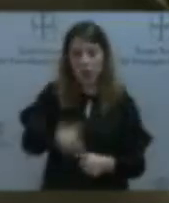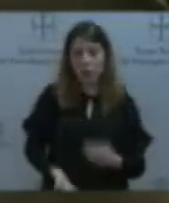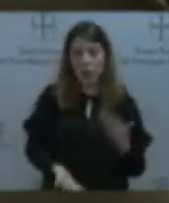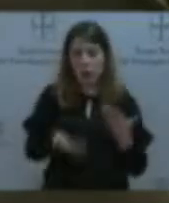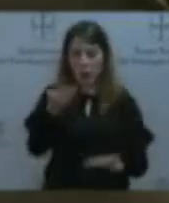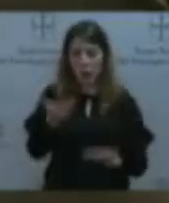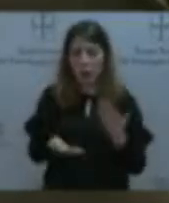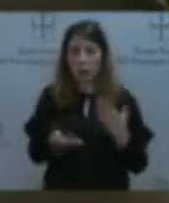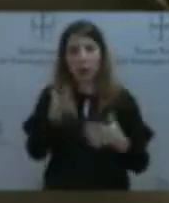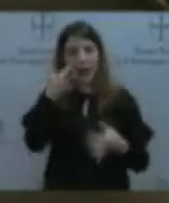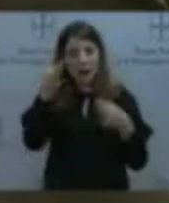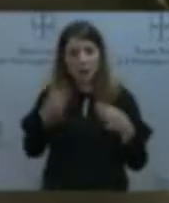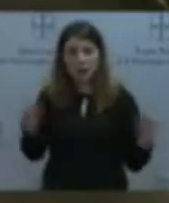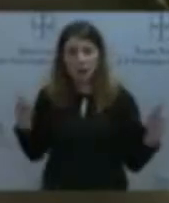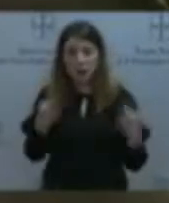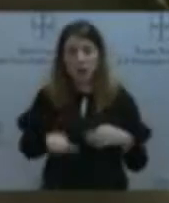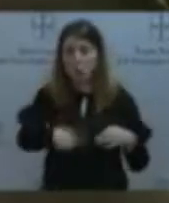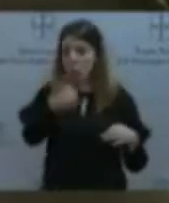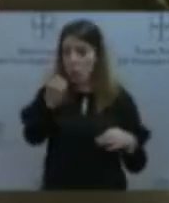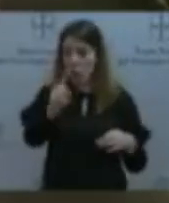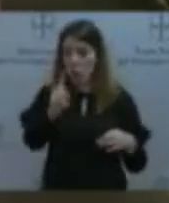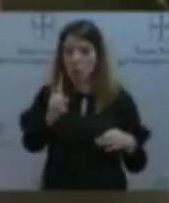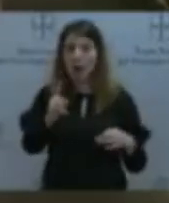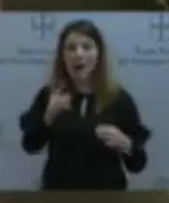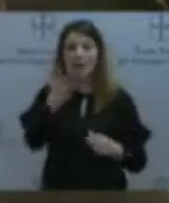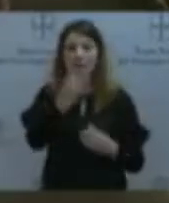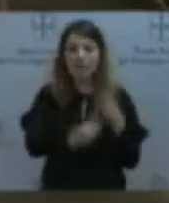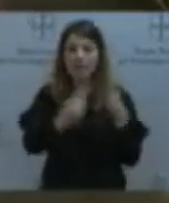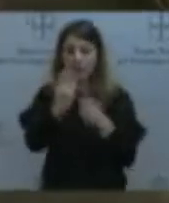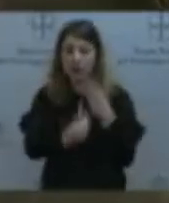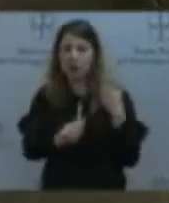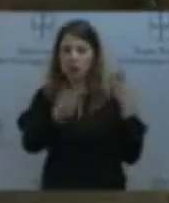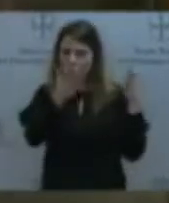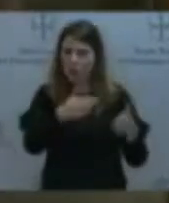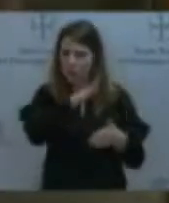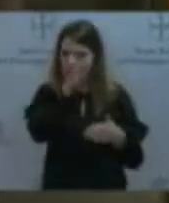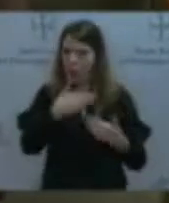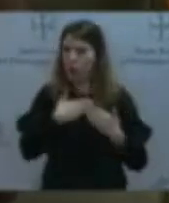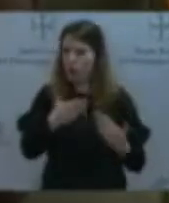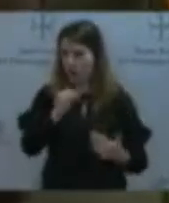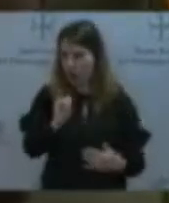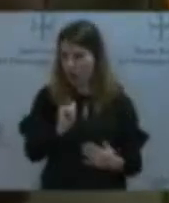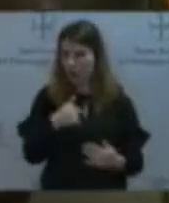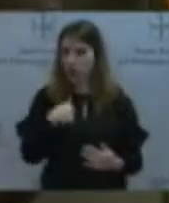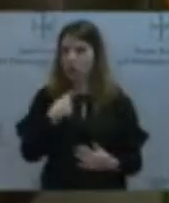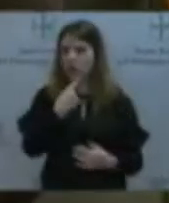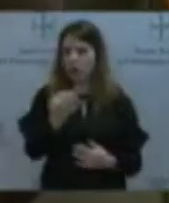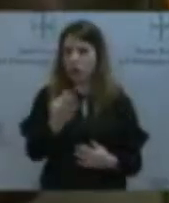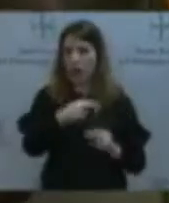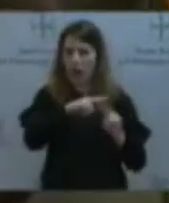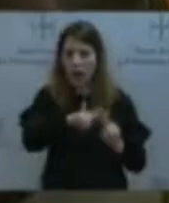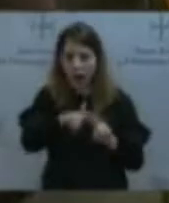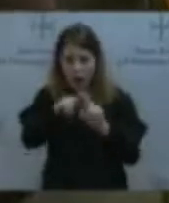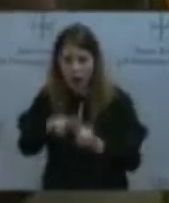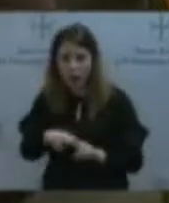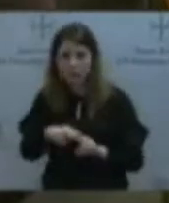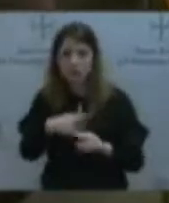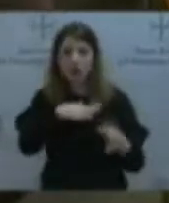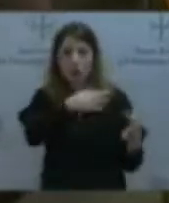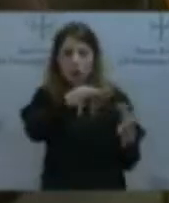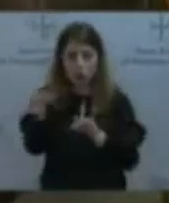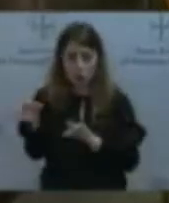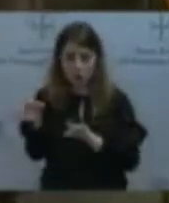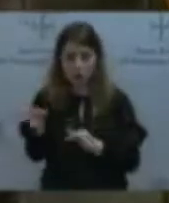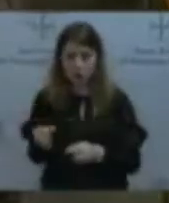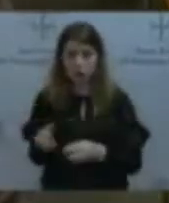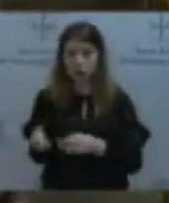irregularidades. Usted parece muy confiado en ello. Yo le voy a decir que del análisis de la documentación recibida hace ya unos meses y que estamos